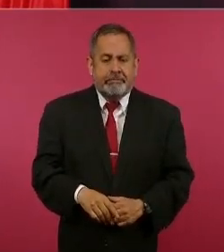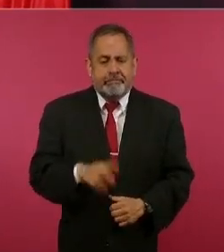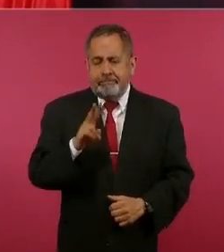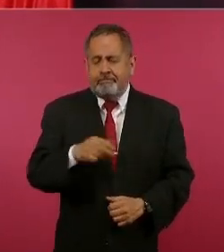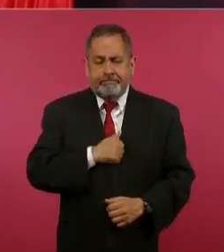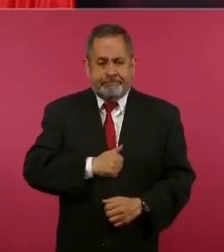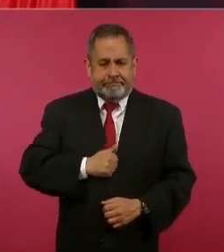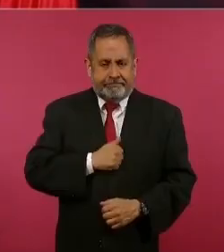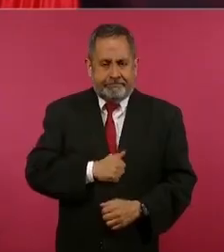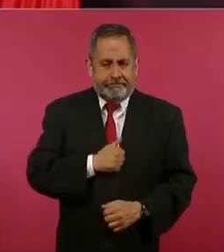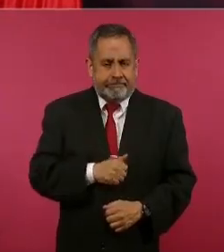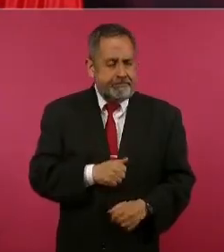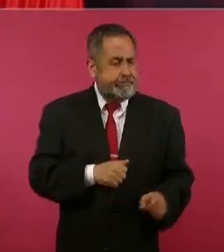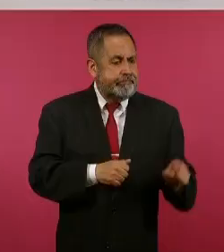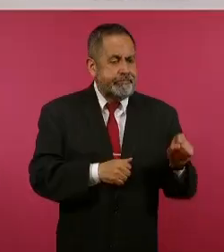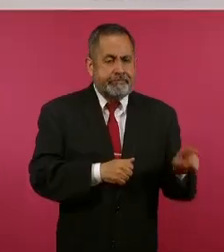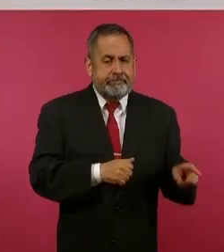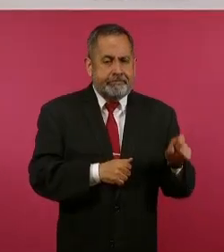lamentablemente